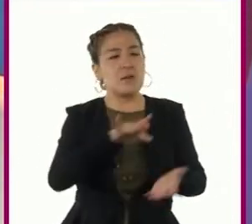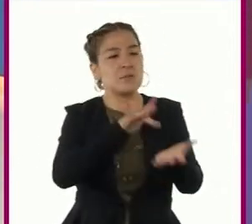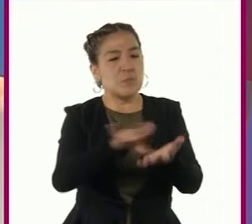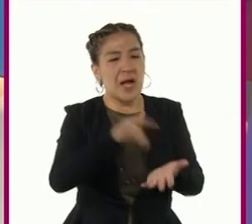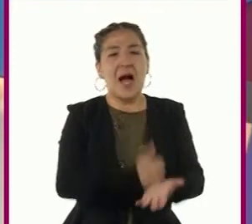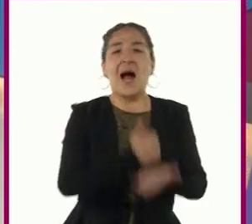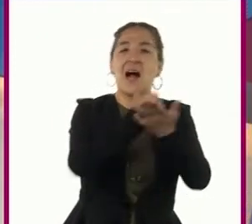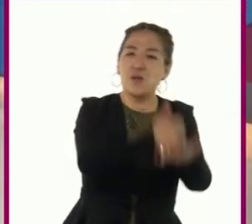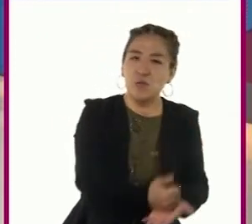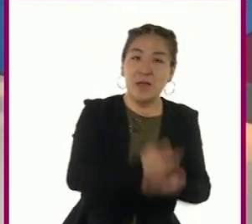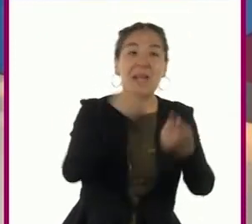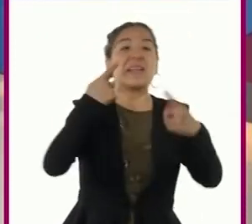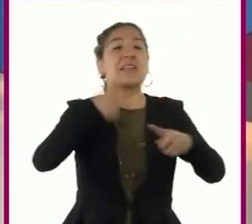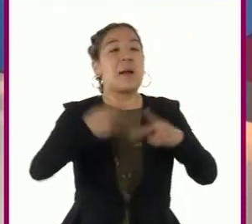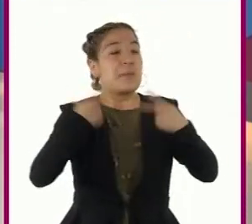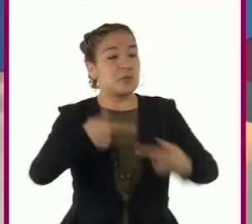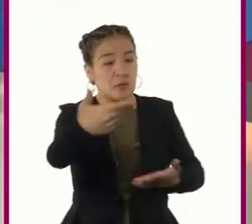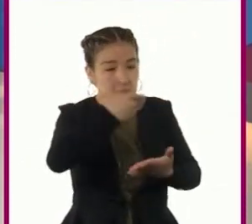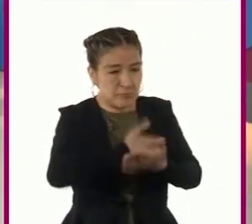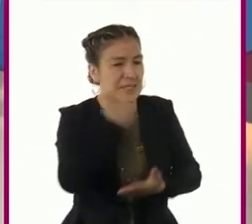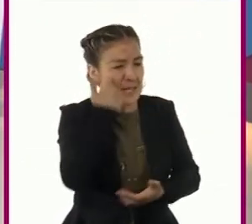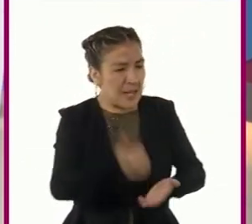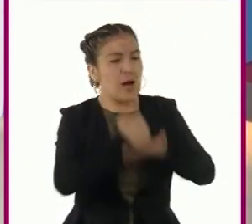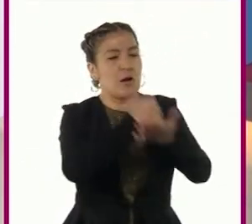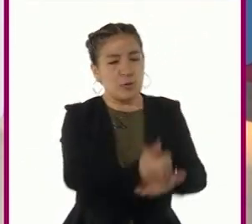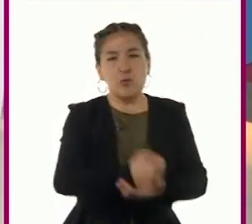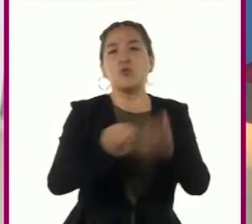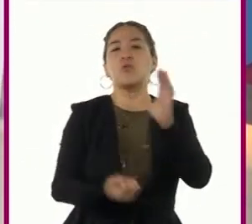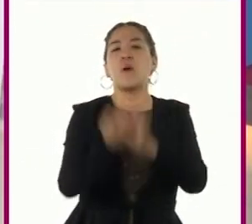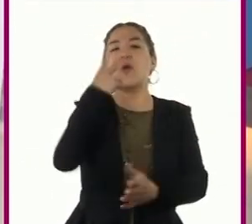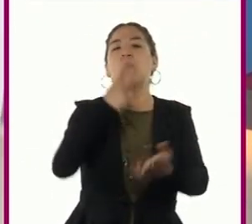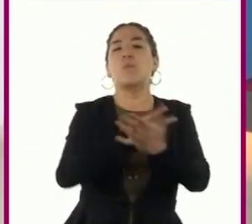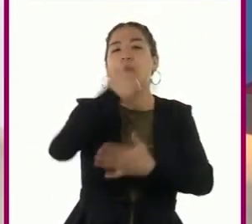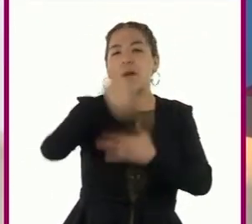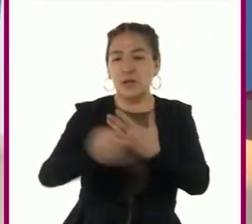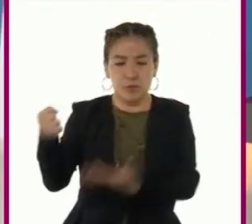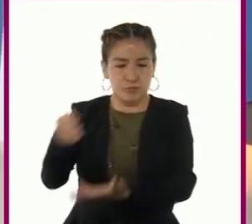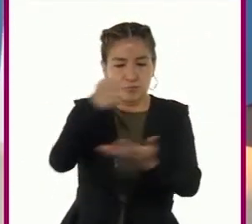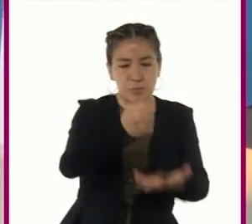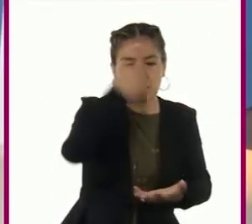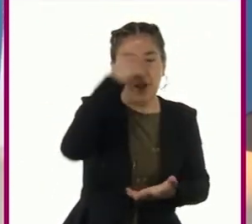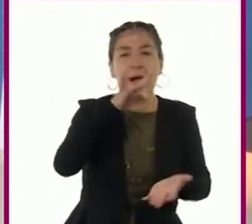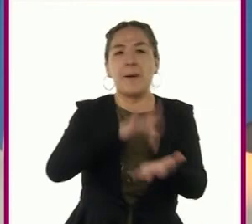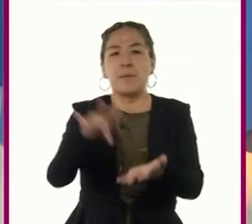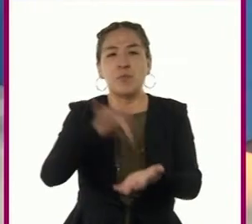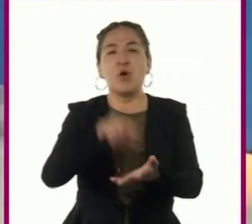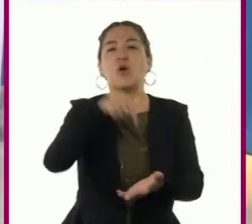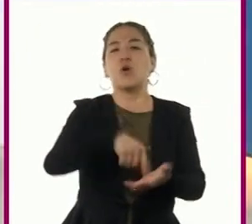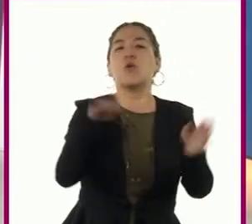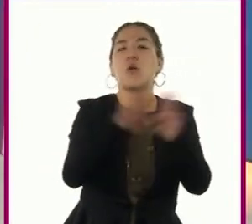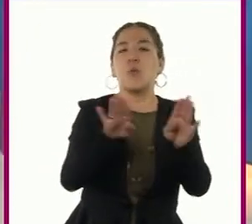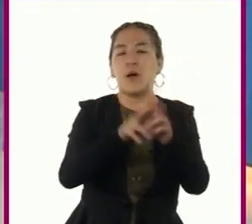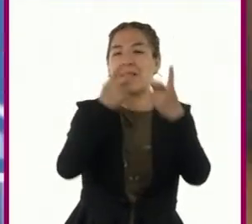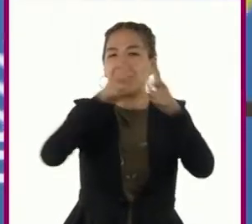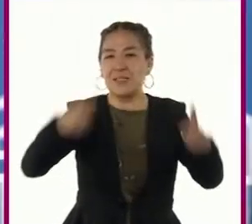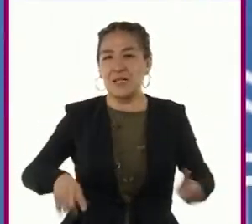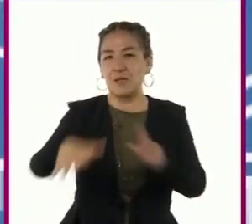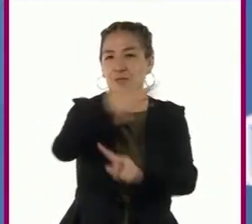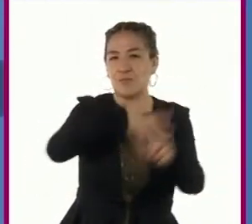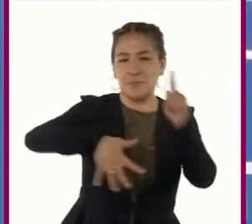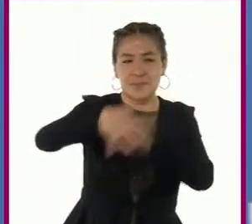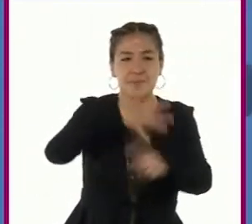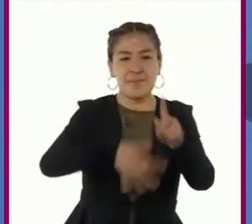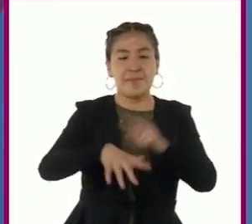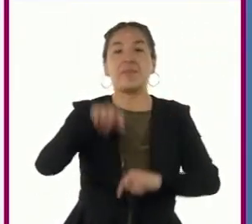lo solicita con el fin de propiciar proyectos o iniciativas que promueven el desarrollo del entorno.